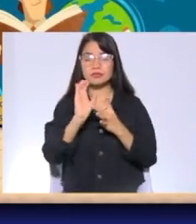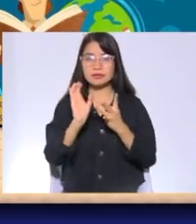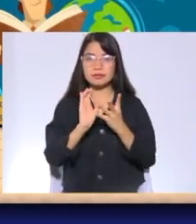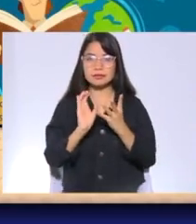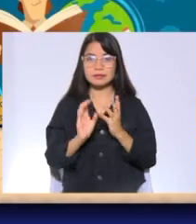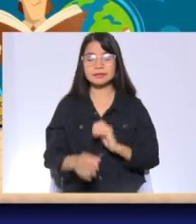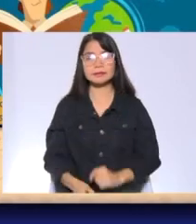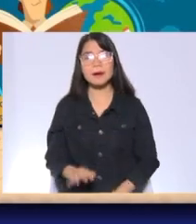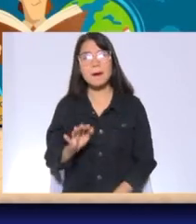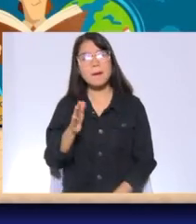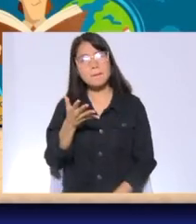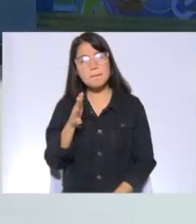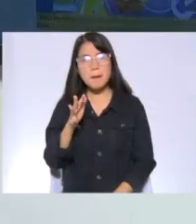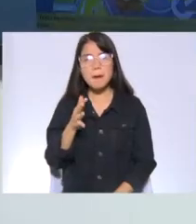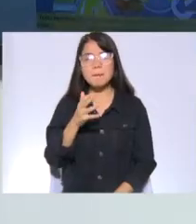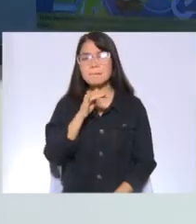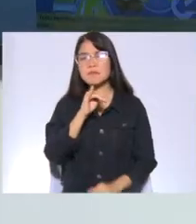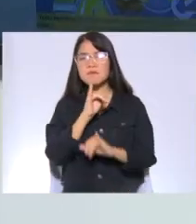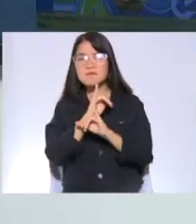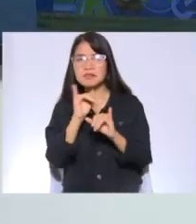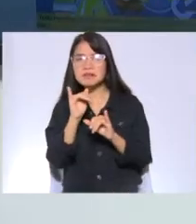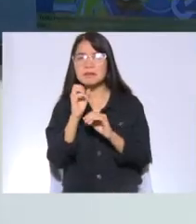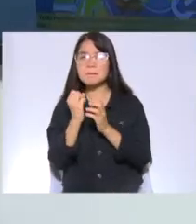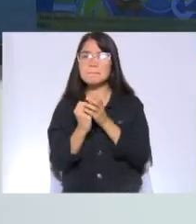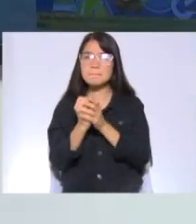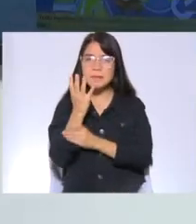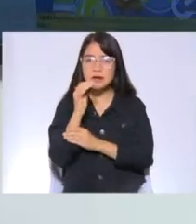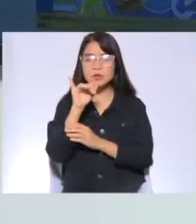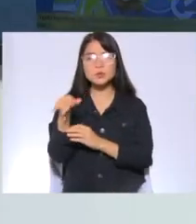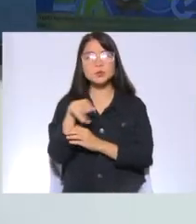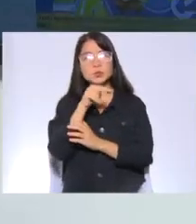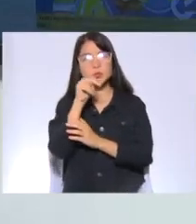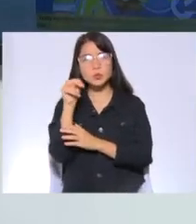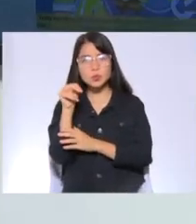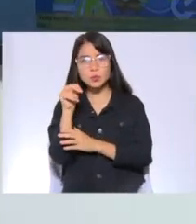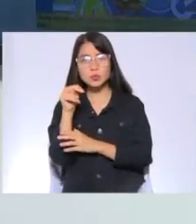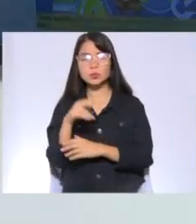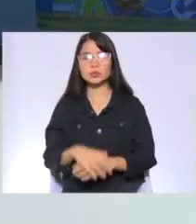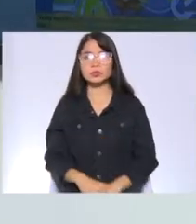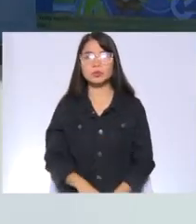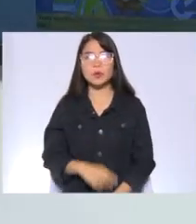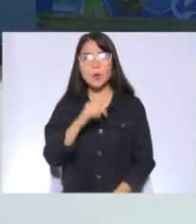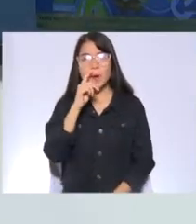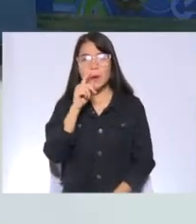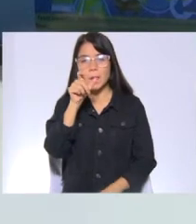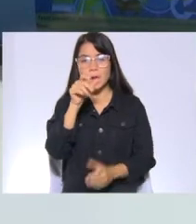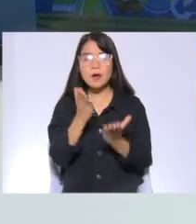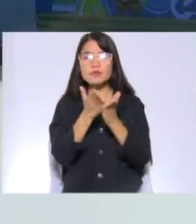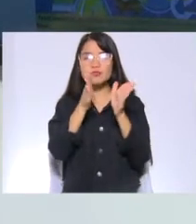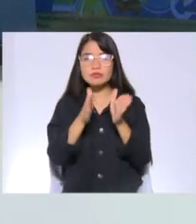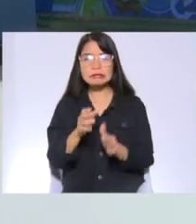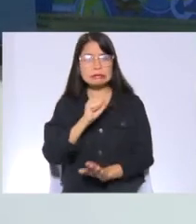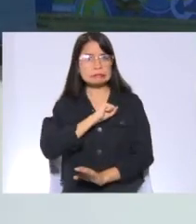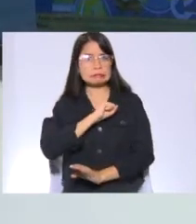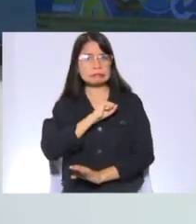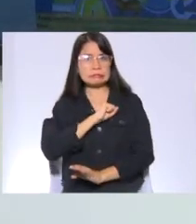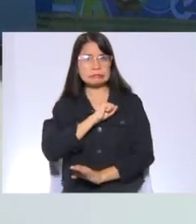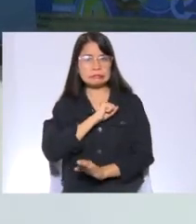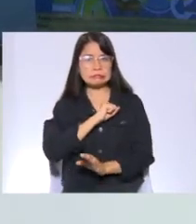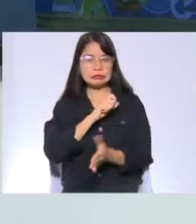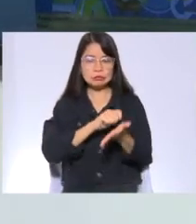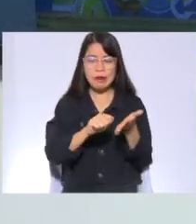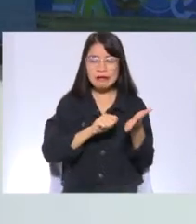mayo, junio, siempre los muchachos en quinto año tienen miedo al texto científico. ¿Por qué? Porque los